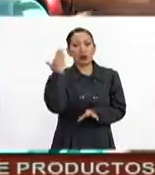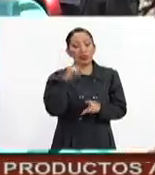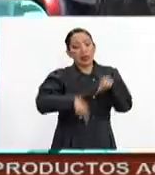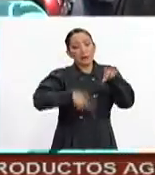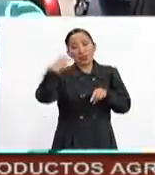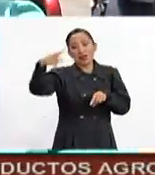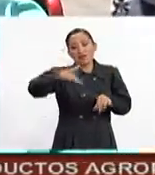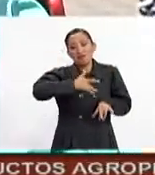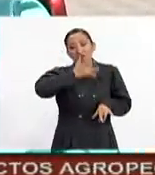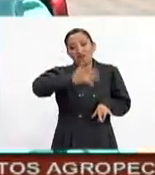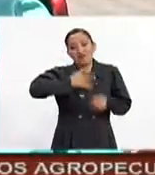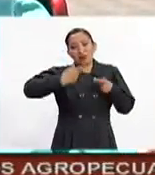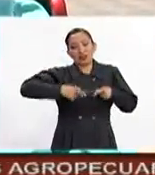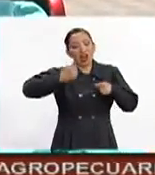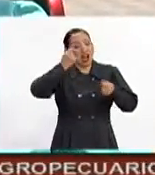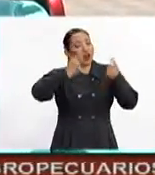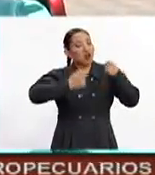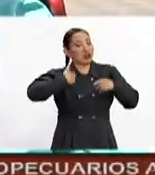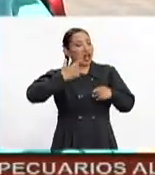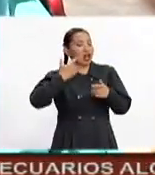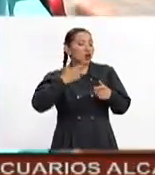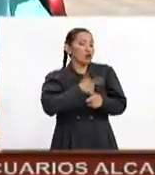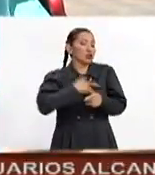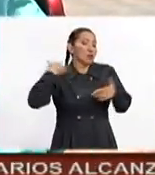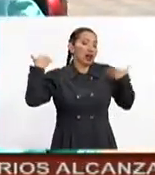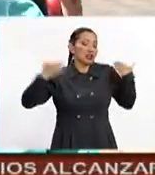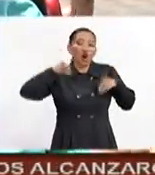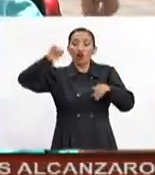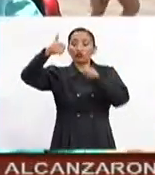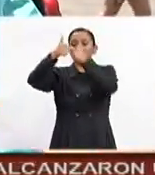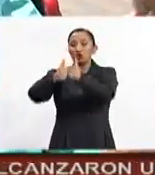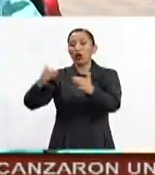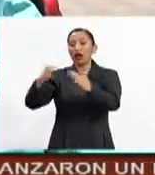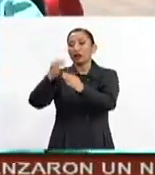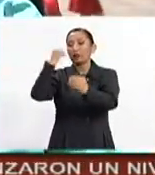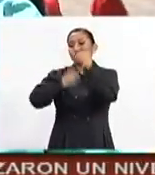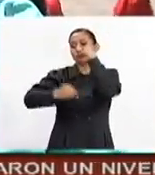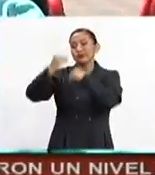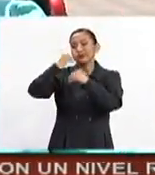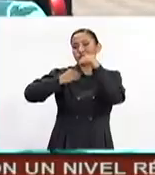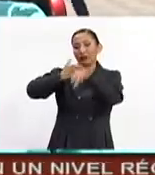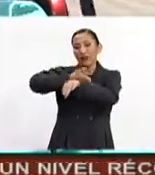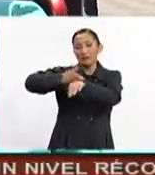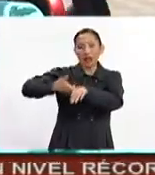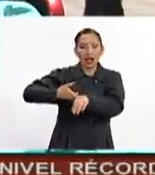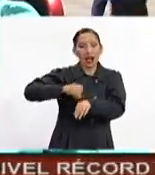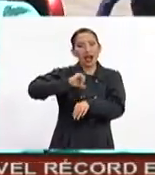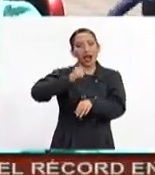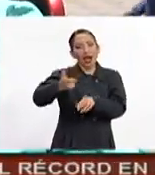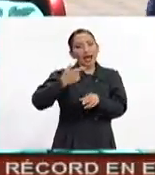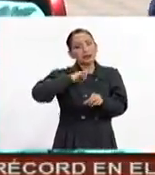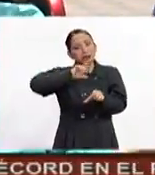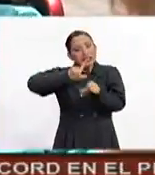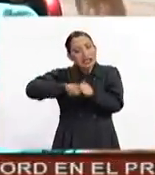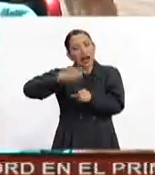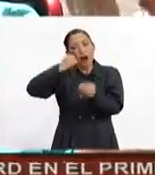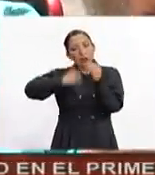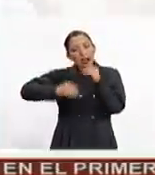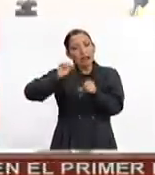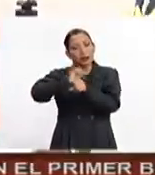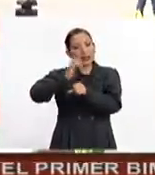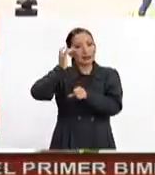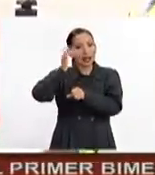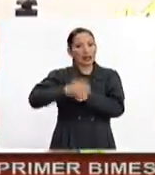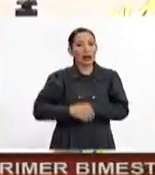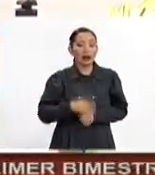depende cómo lo tome la gente, hay gente que le gusta pasear, hay gente que está en su casa comiendo con sus familiares, comidas especiales de Semana